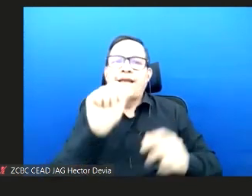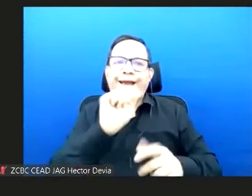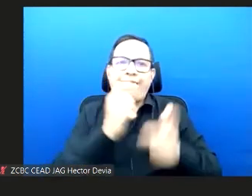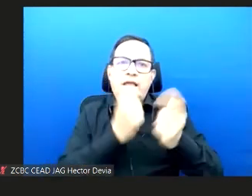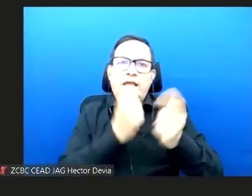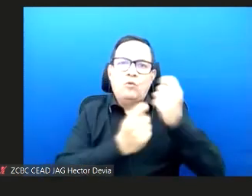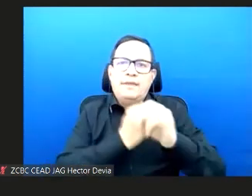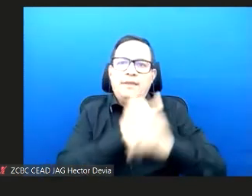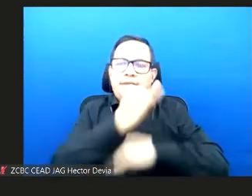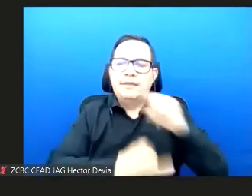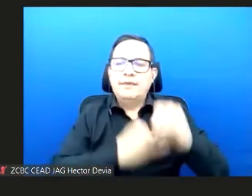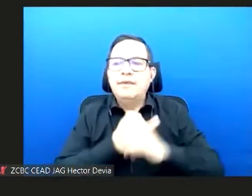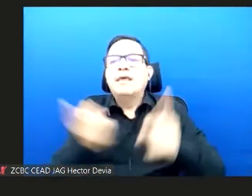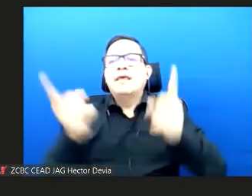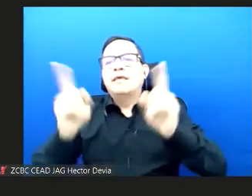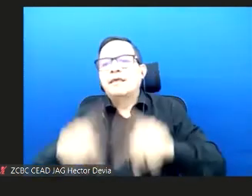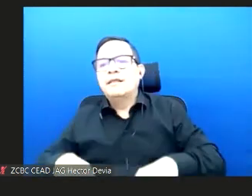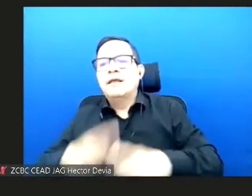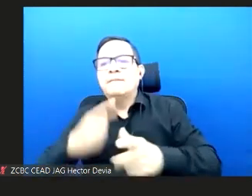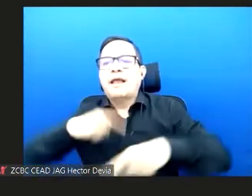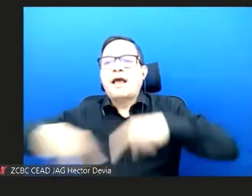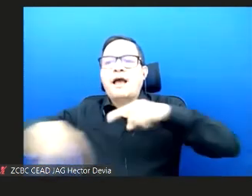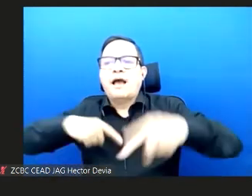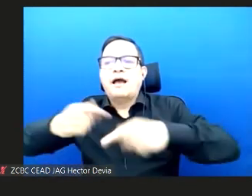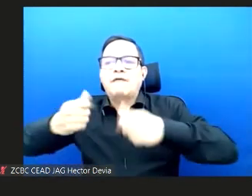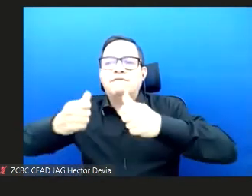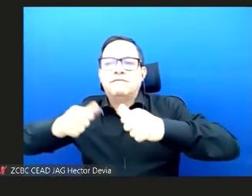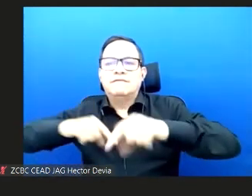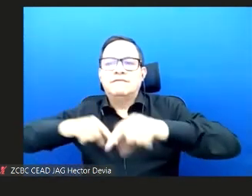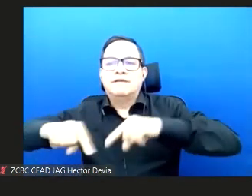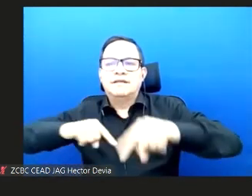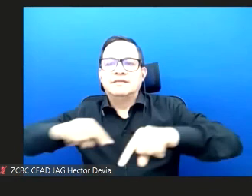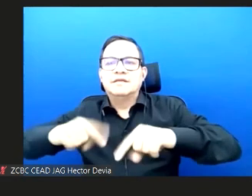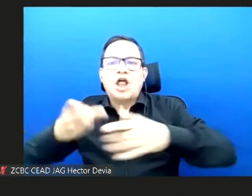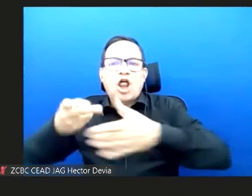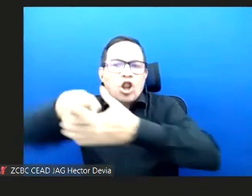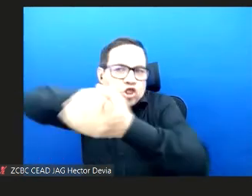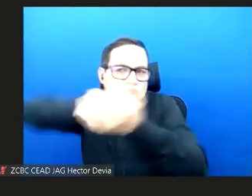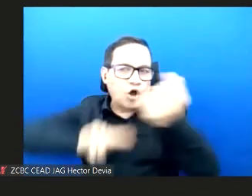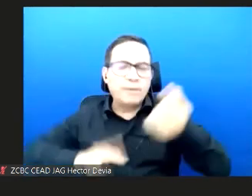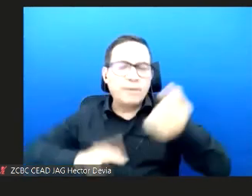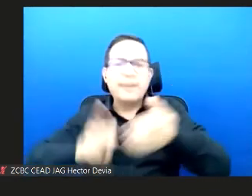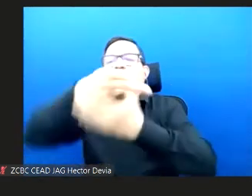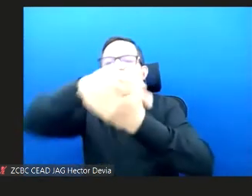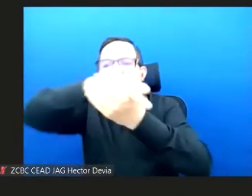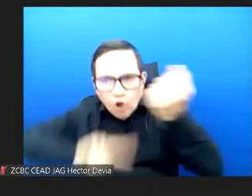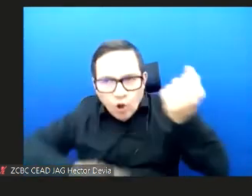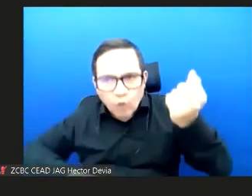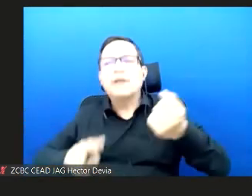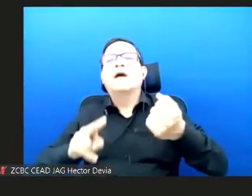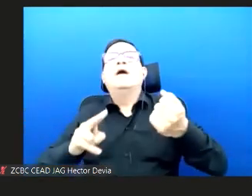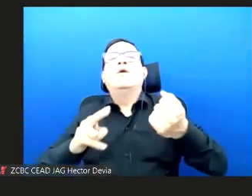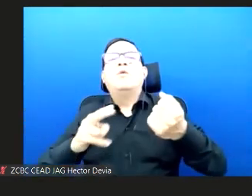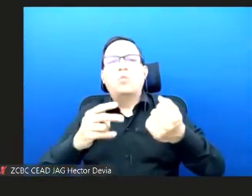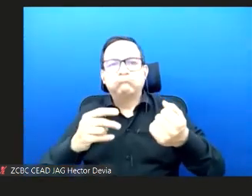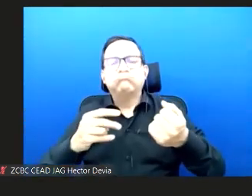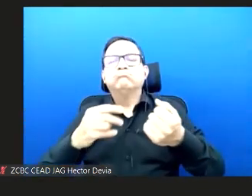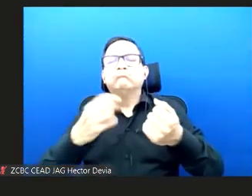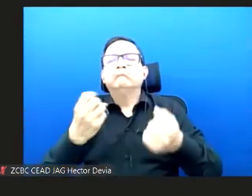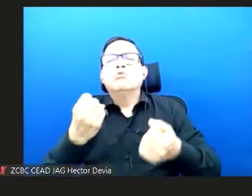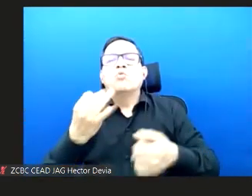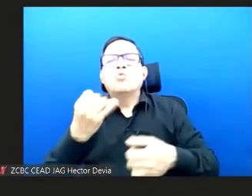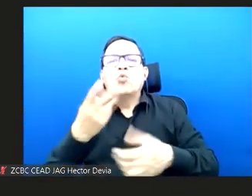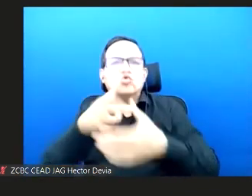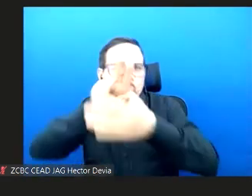Y administración financiera, que es nuestra B, a la vez, que perdieron las dos a la vez? ¿Cuántos estudiantes da eso?